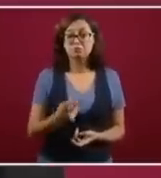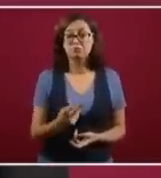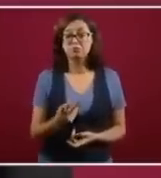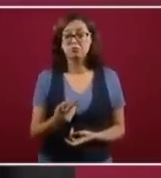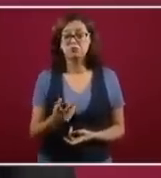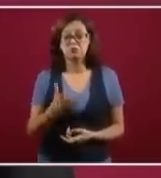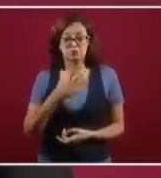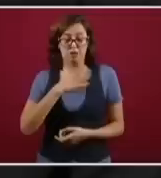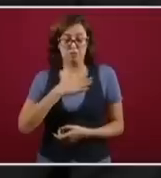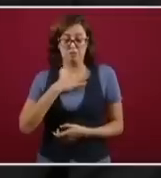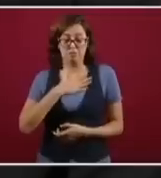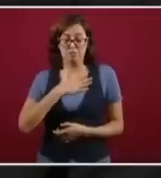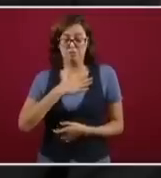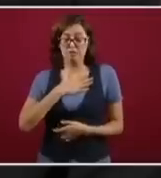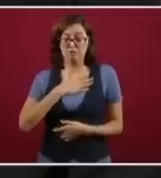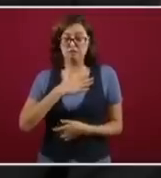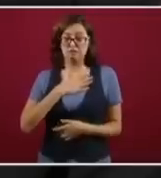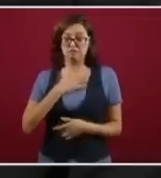como legado,